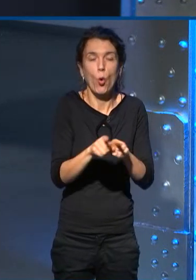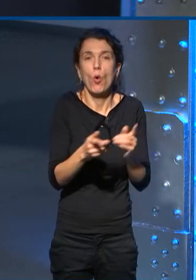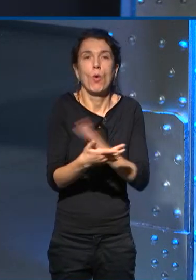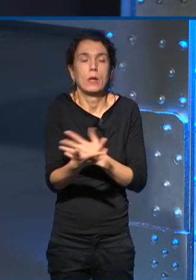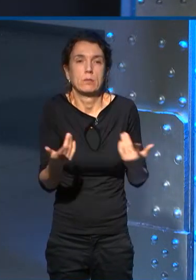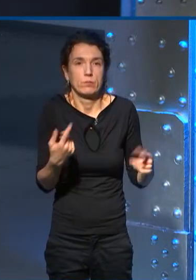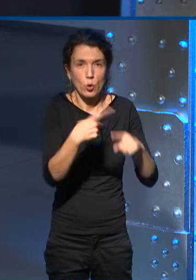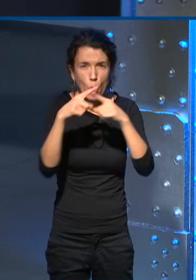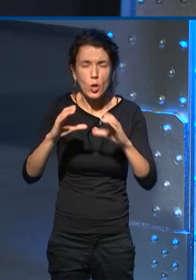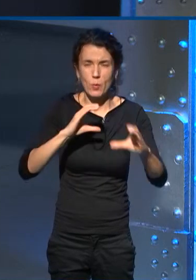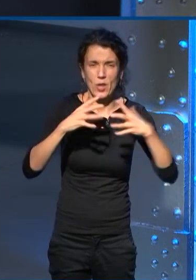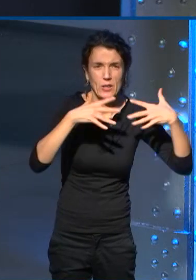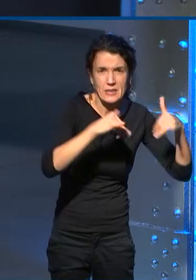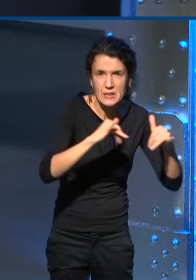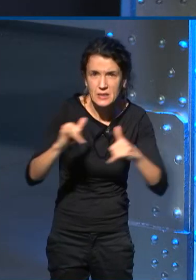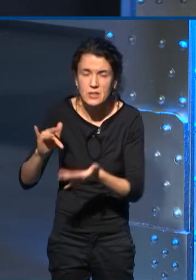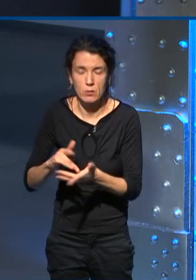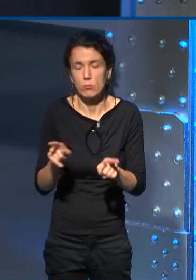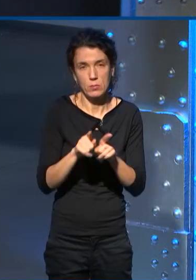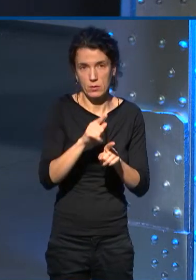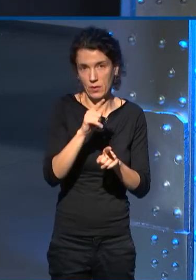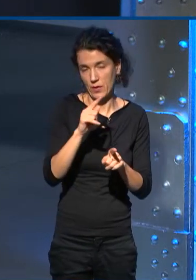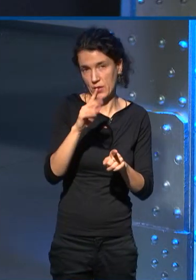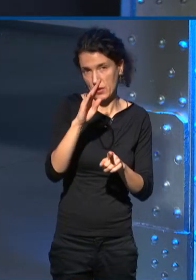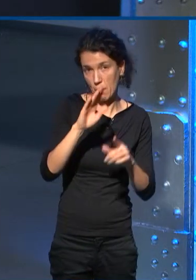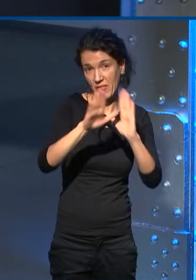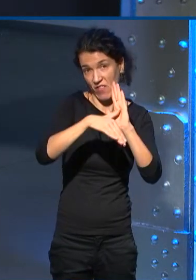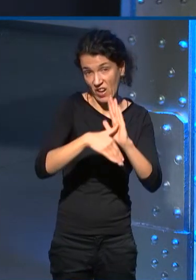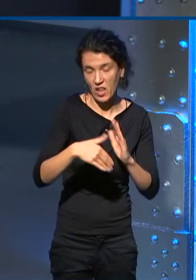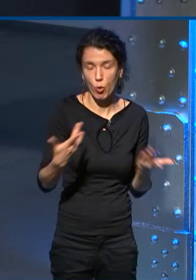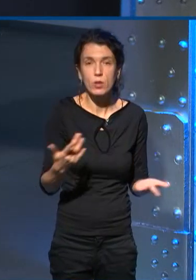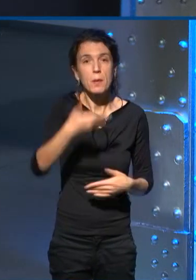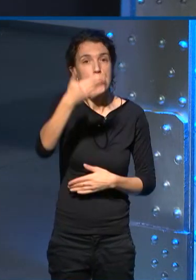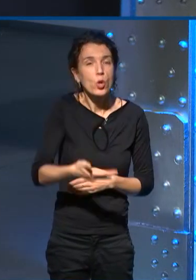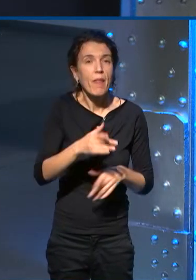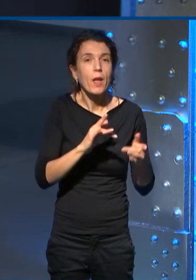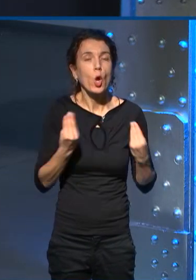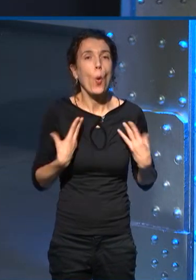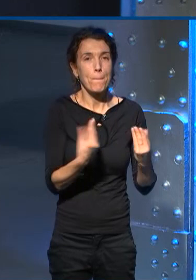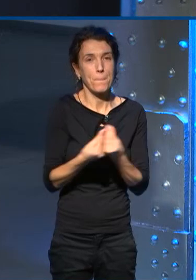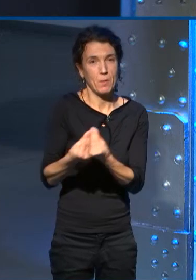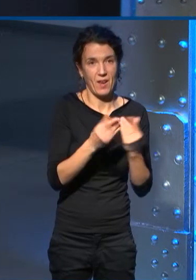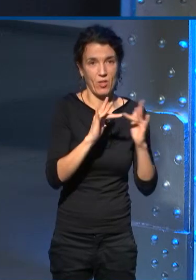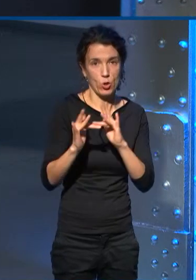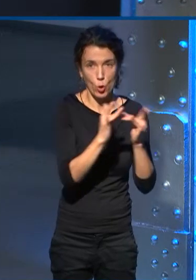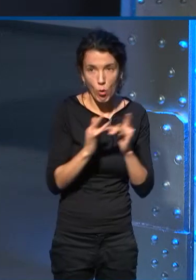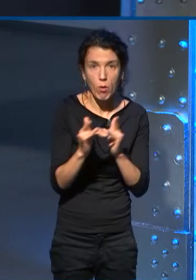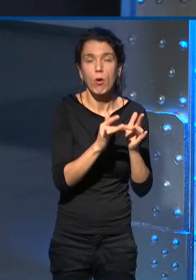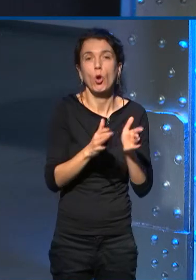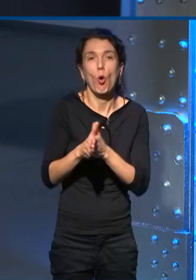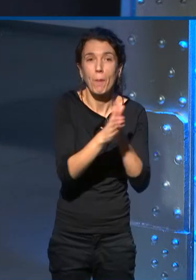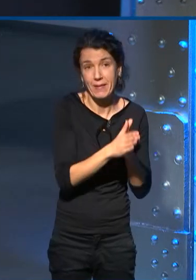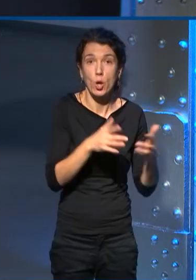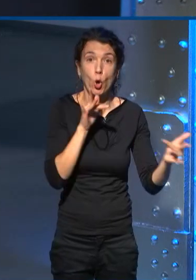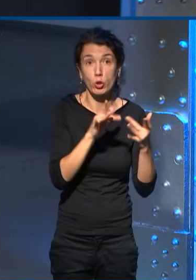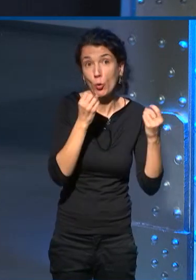medicinas, de comunicaciones, en diferido, etcétera. Y lo más importante, conviviendo, que los compañeros de piso no siempre